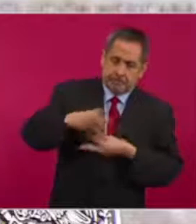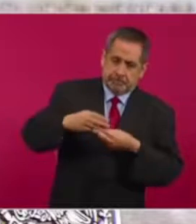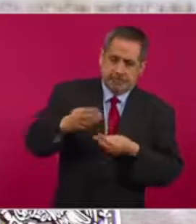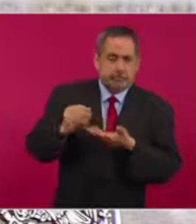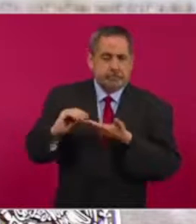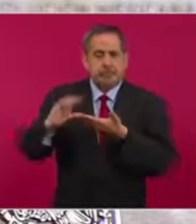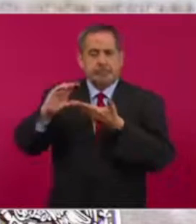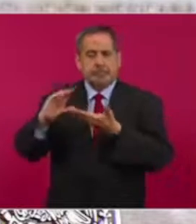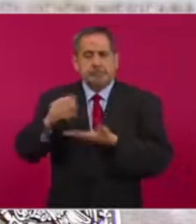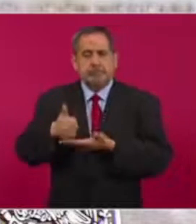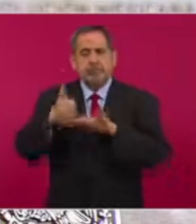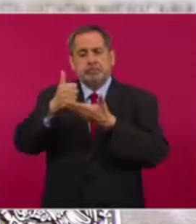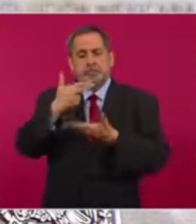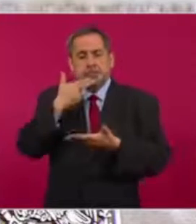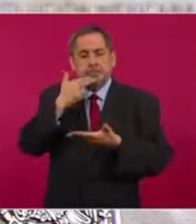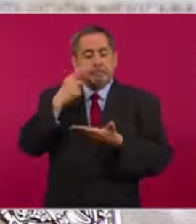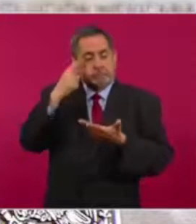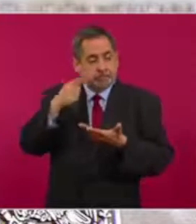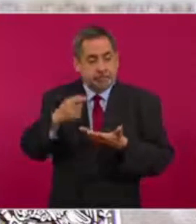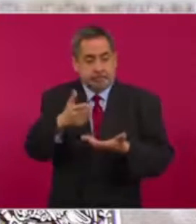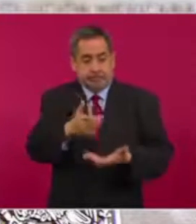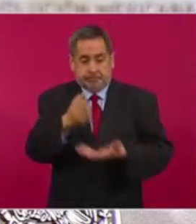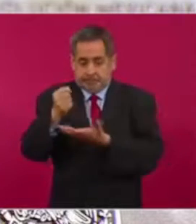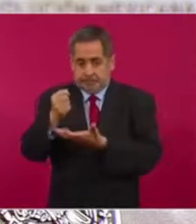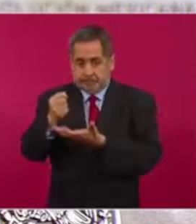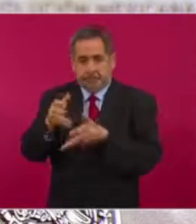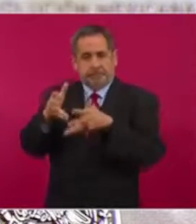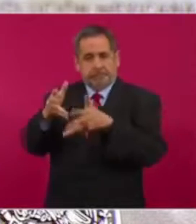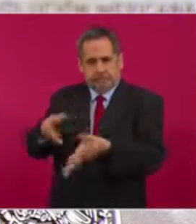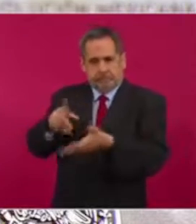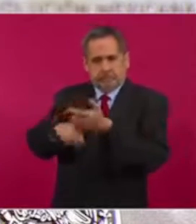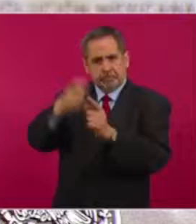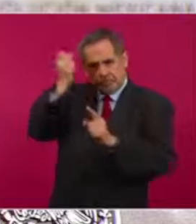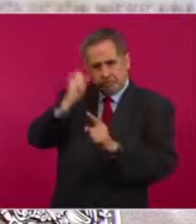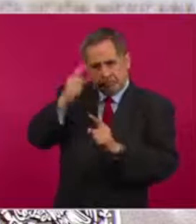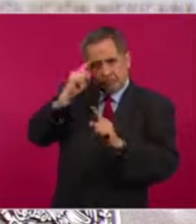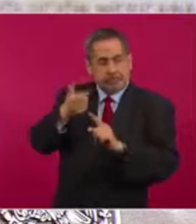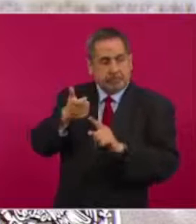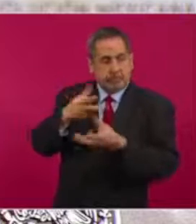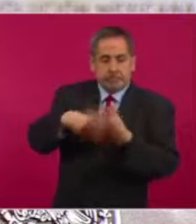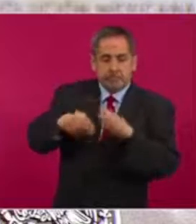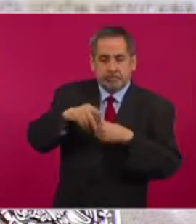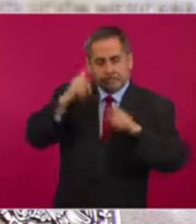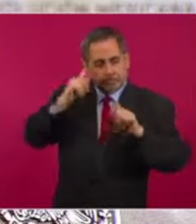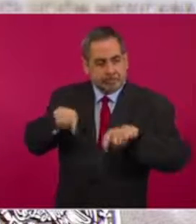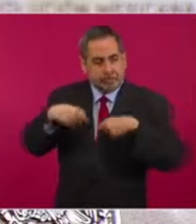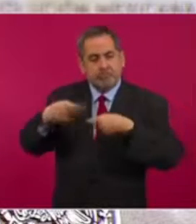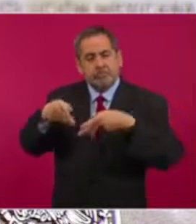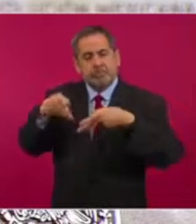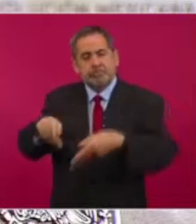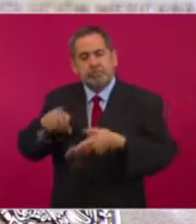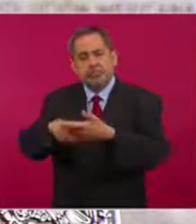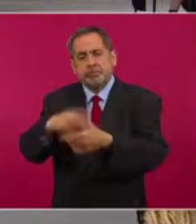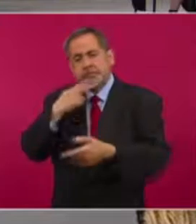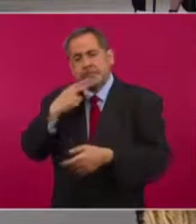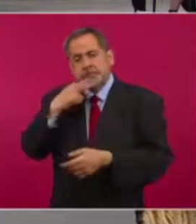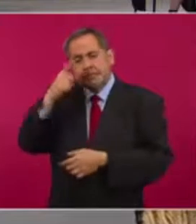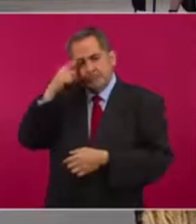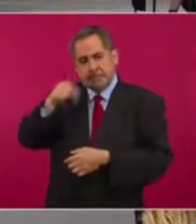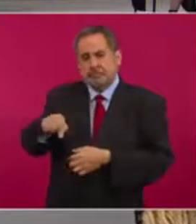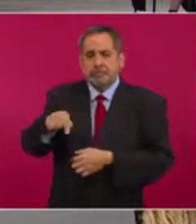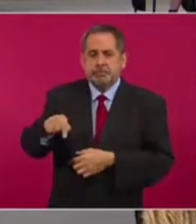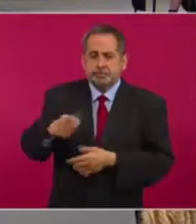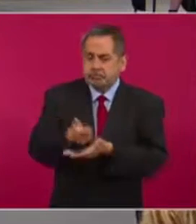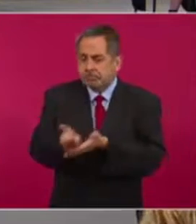porque ese dinero se va a quedar ahí en Sinaloa y va a servir para